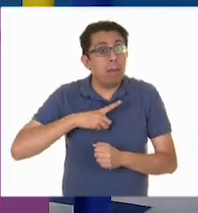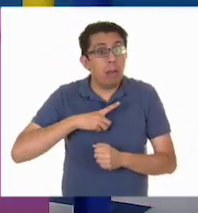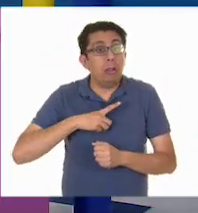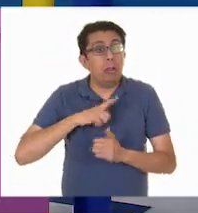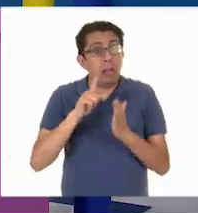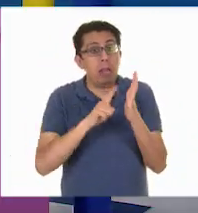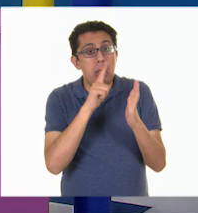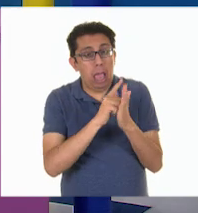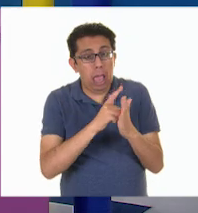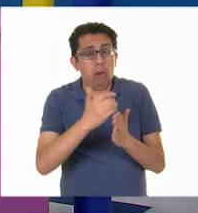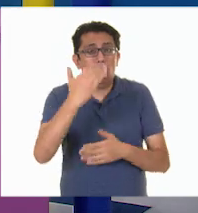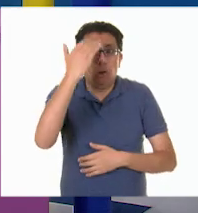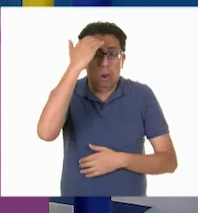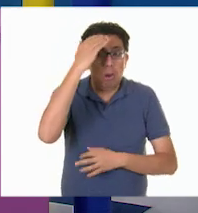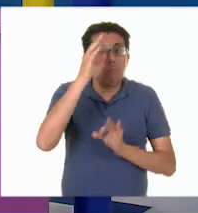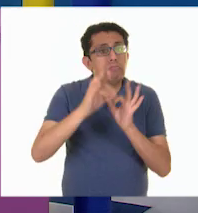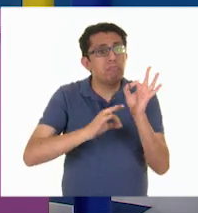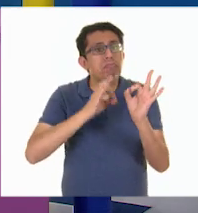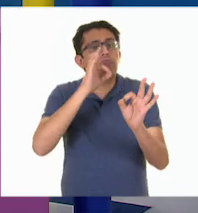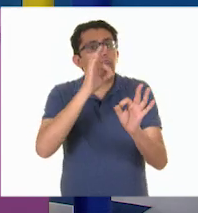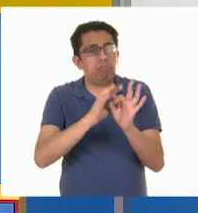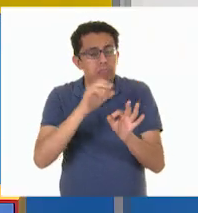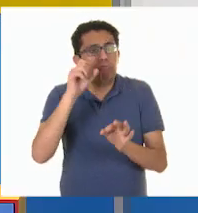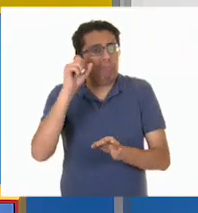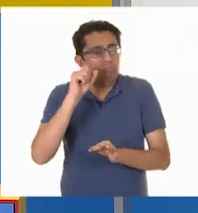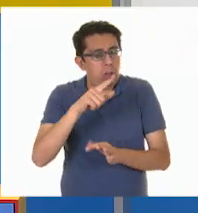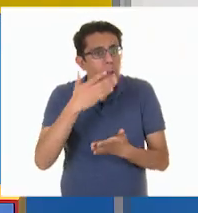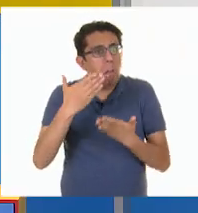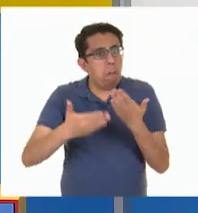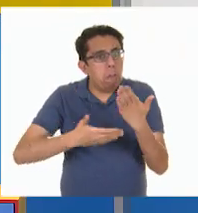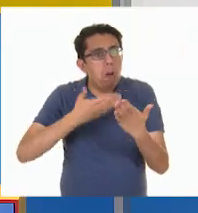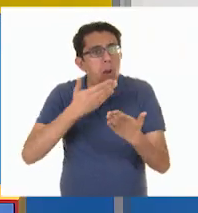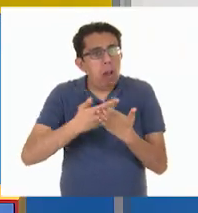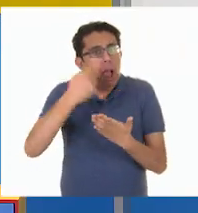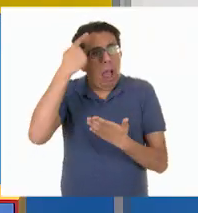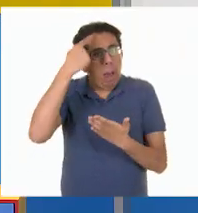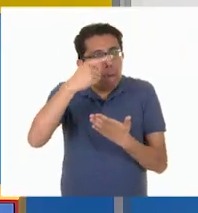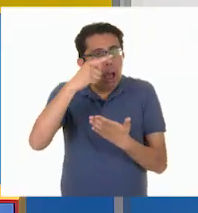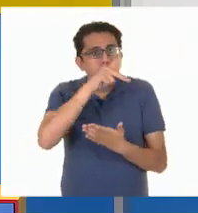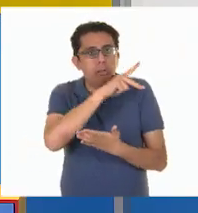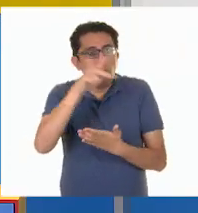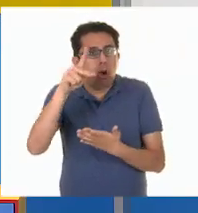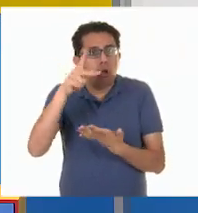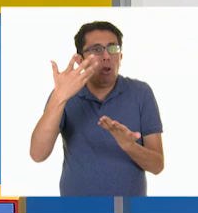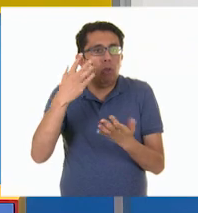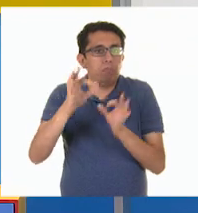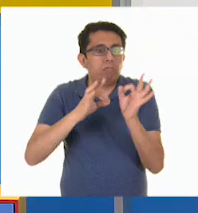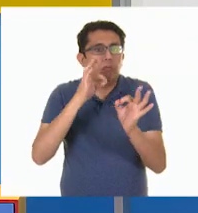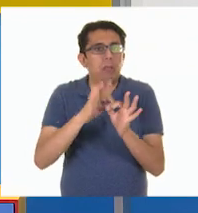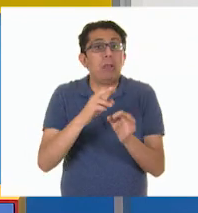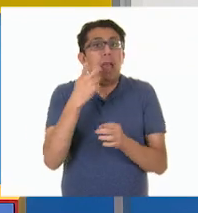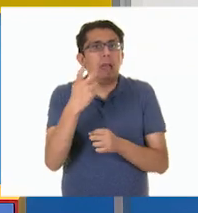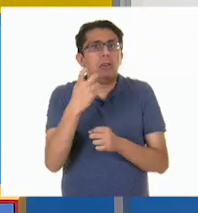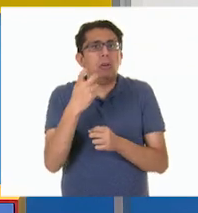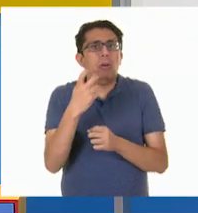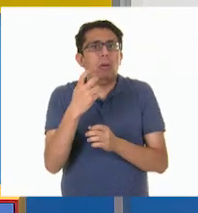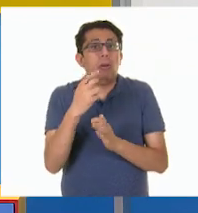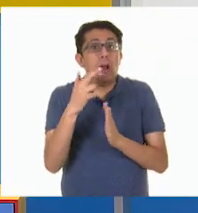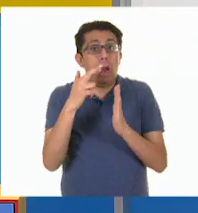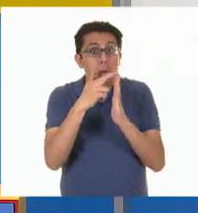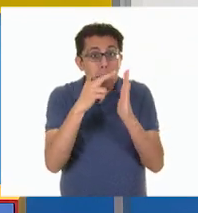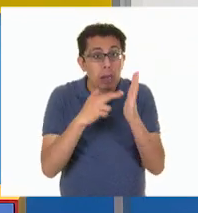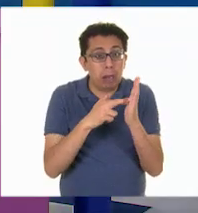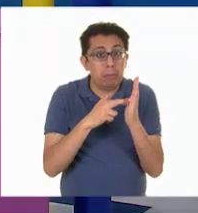cumplirlas y generar propuestas para hacerlas valer. Sí. Entonces, chicos, ¿aplicación justa o injusta del reglamento de